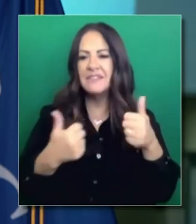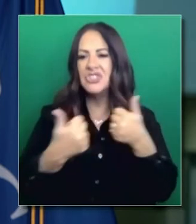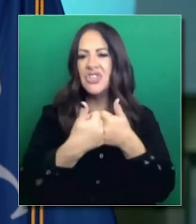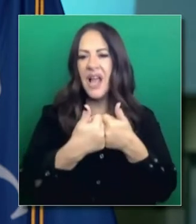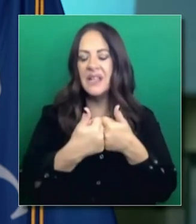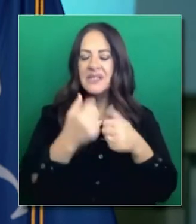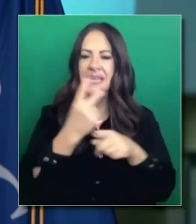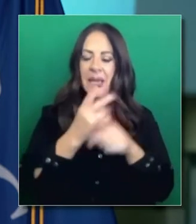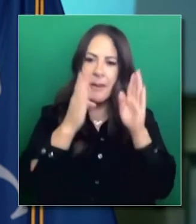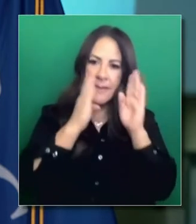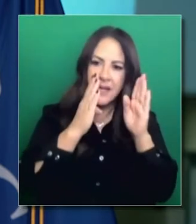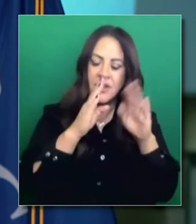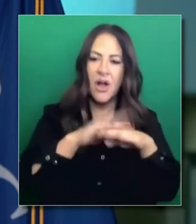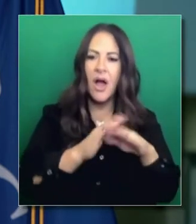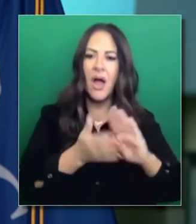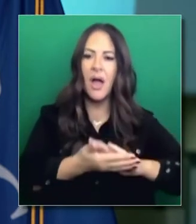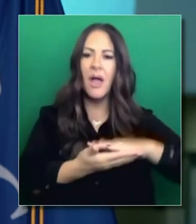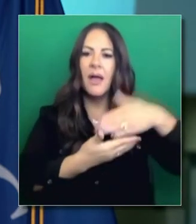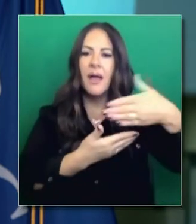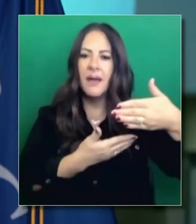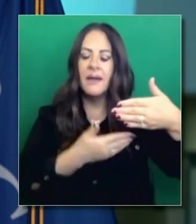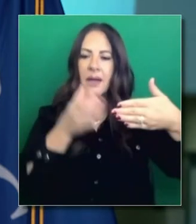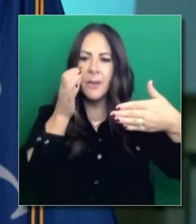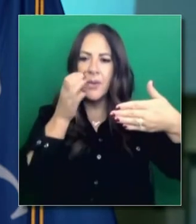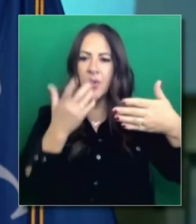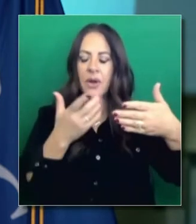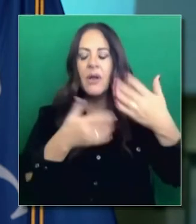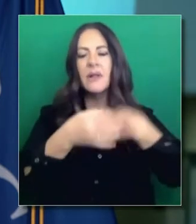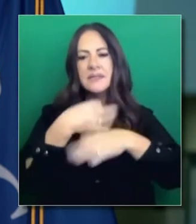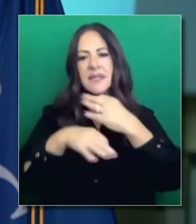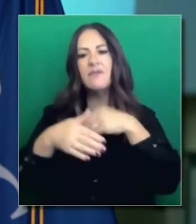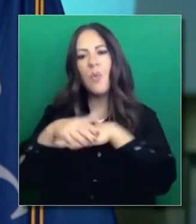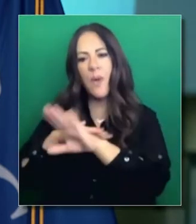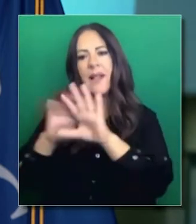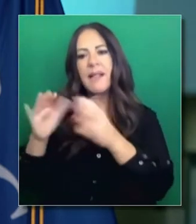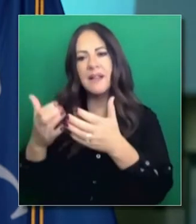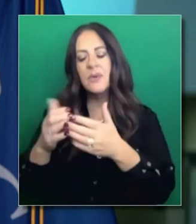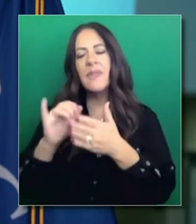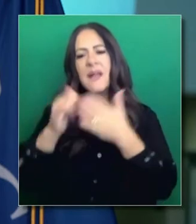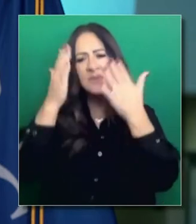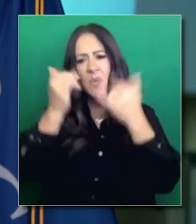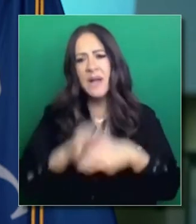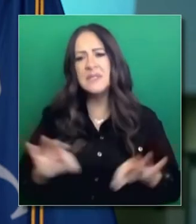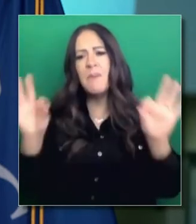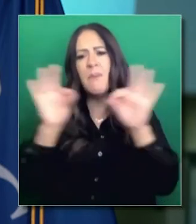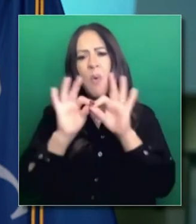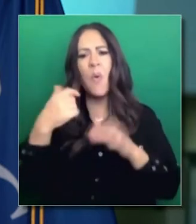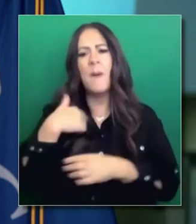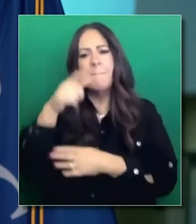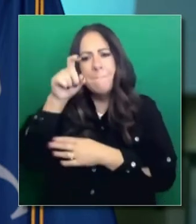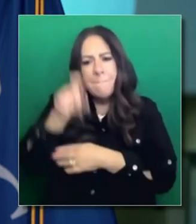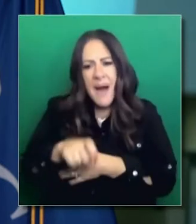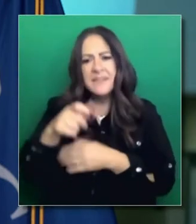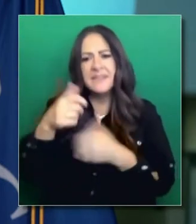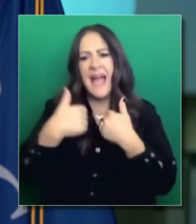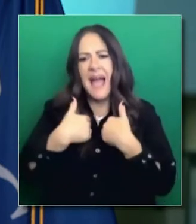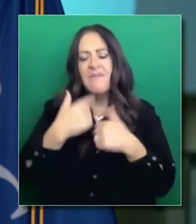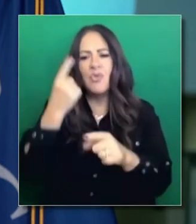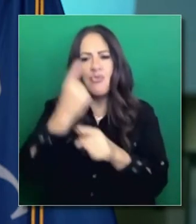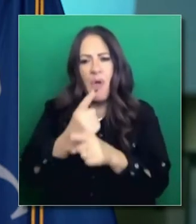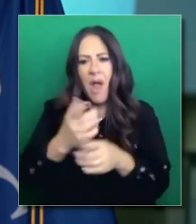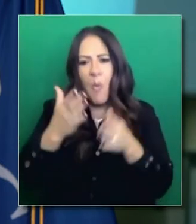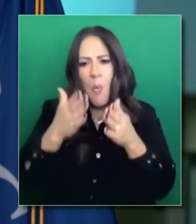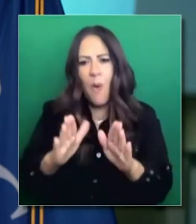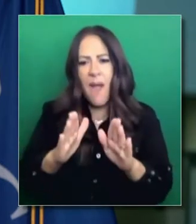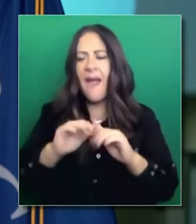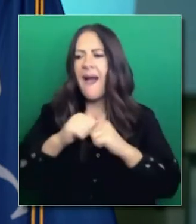reto particularmente difícil para ellos de concentrarse, y por eso es importante tratar de avanzar esta nueva fase